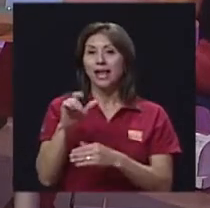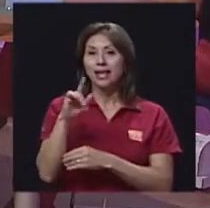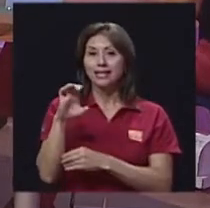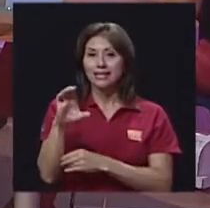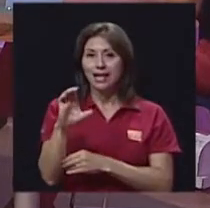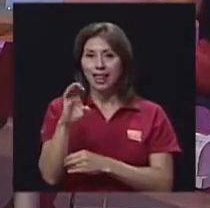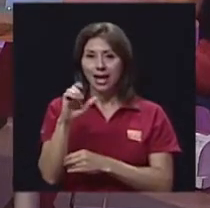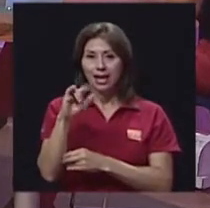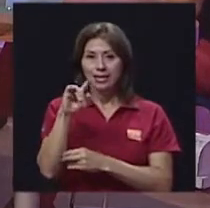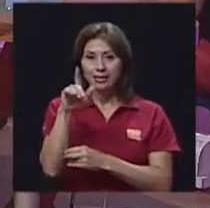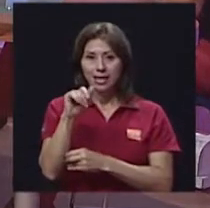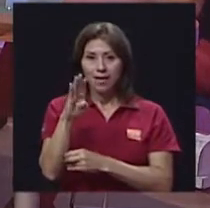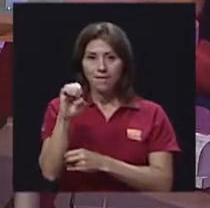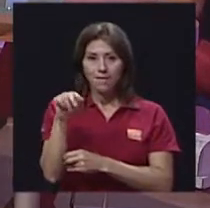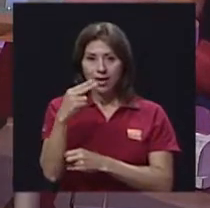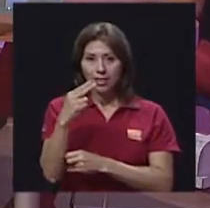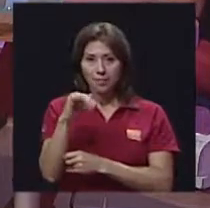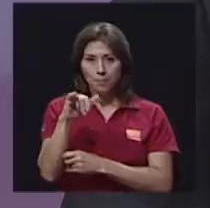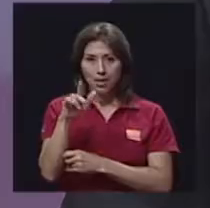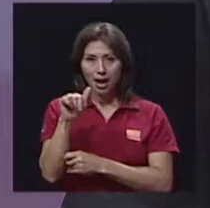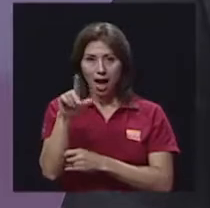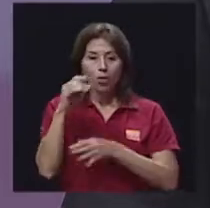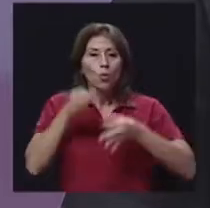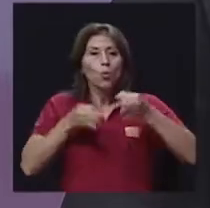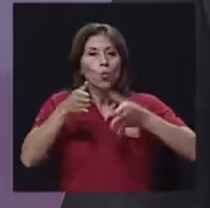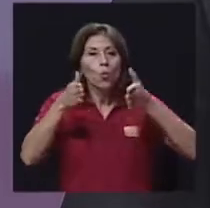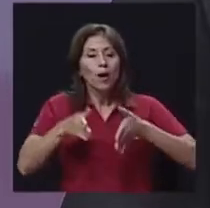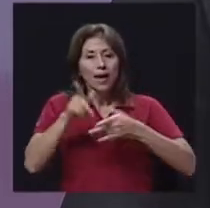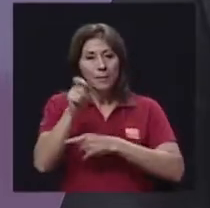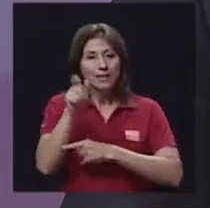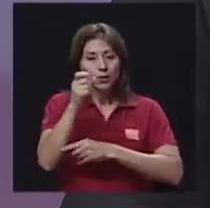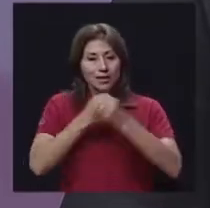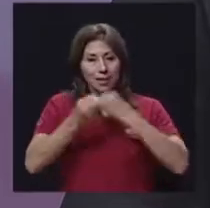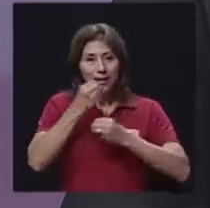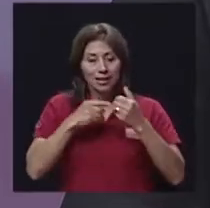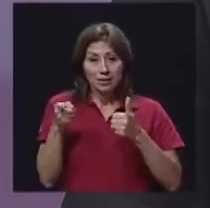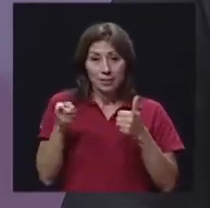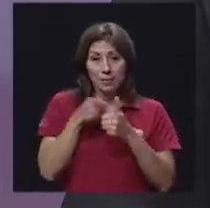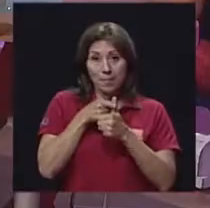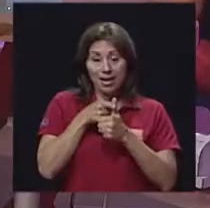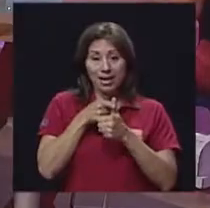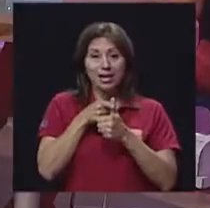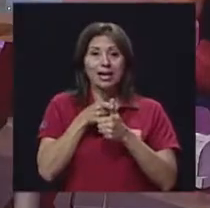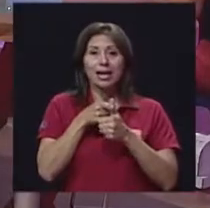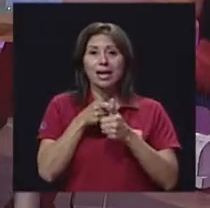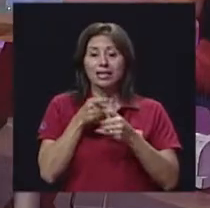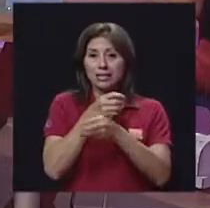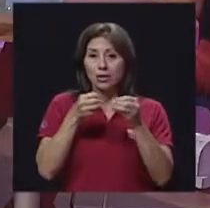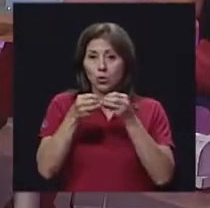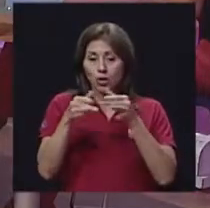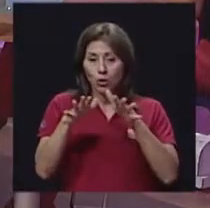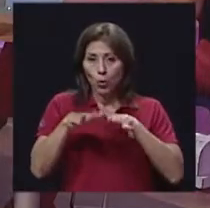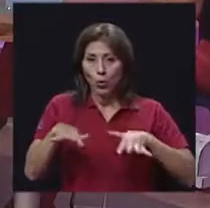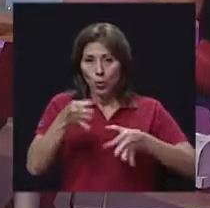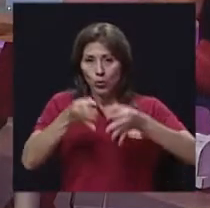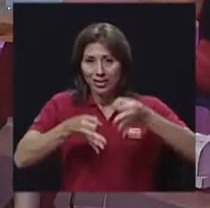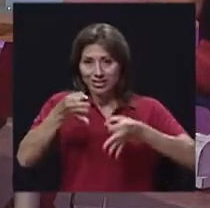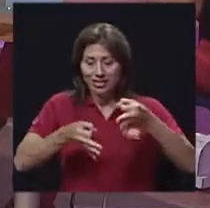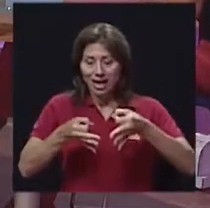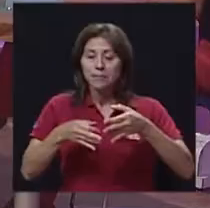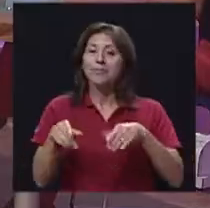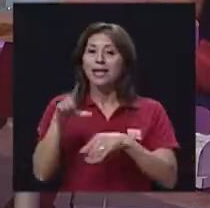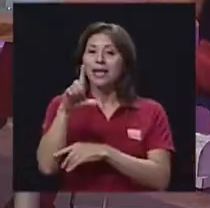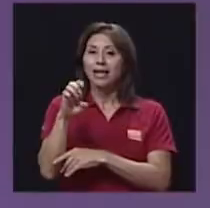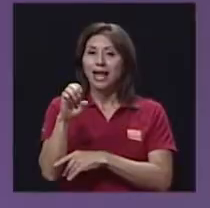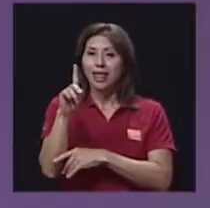Elizabeth Picado, jueza de pensiones alimentarias del Primer Circuito Judicial. Muchas gracias. Mil gracias por venir también a nuestro programa, y a doña